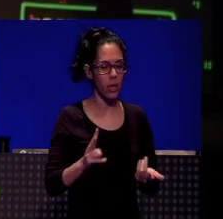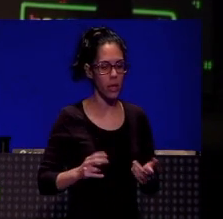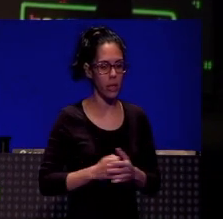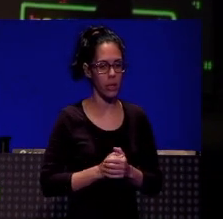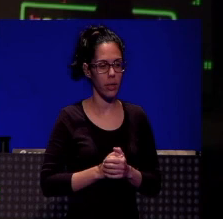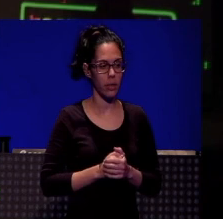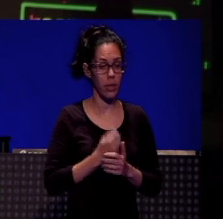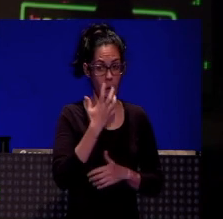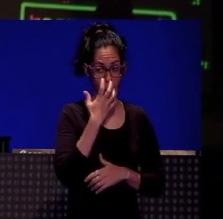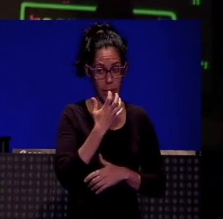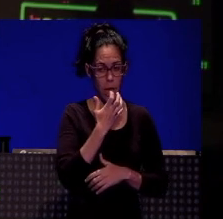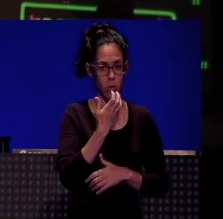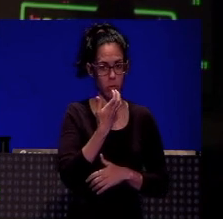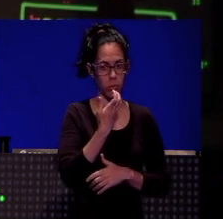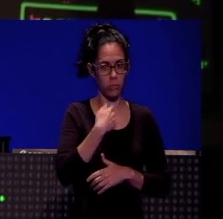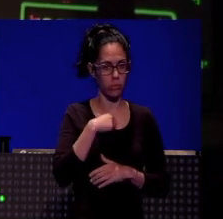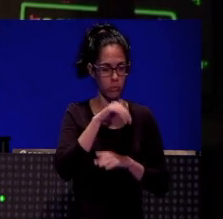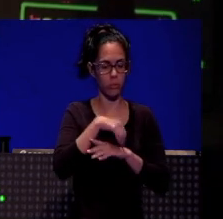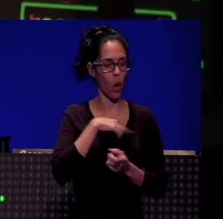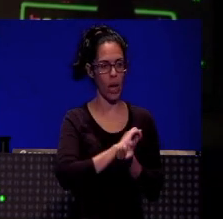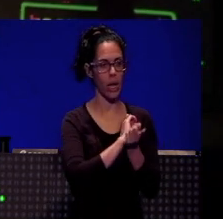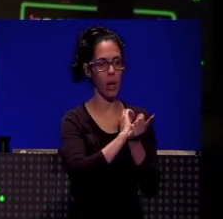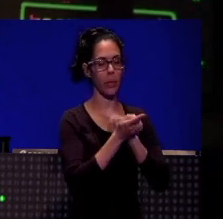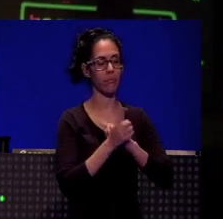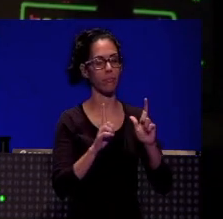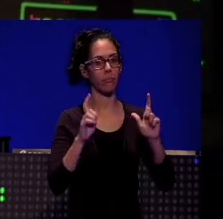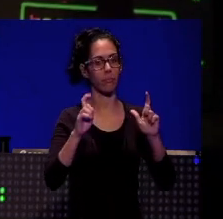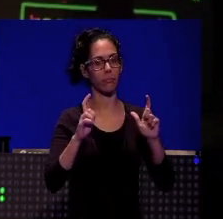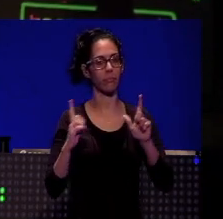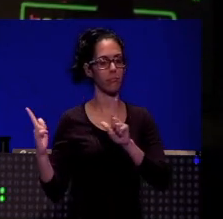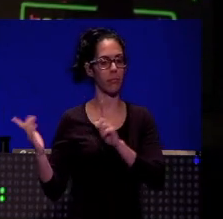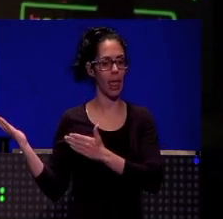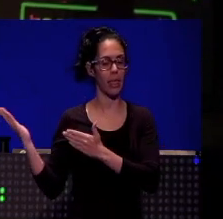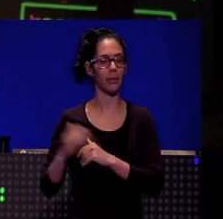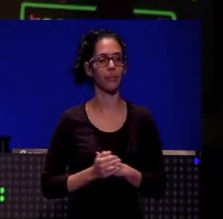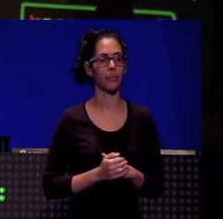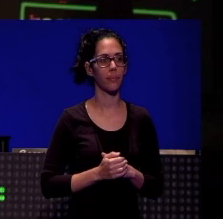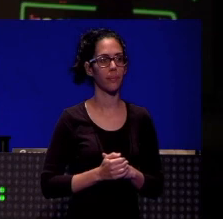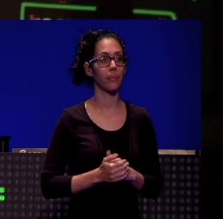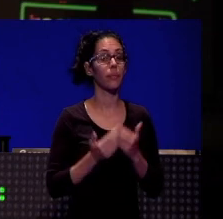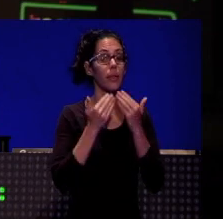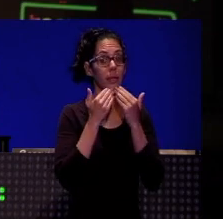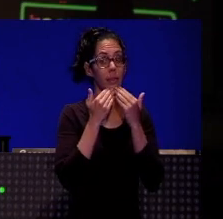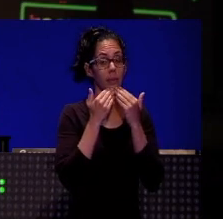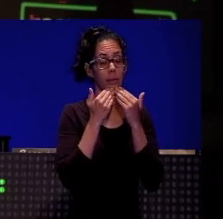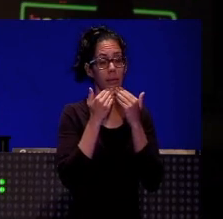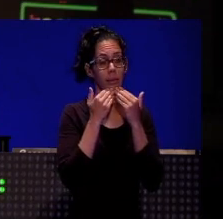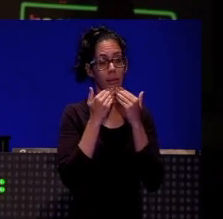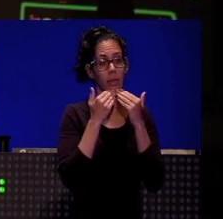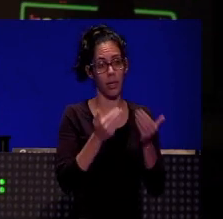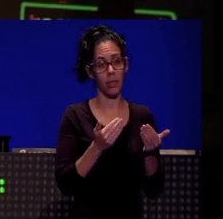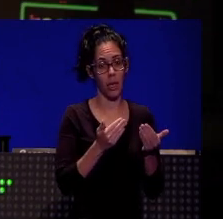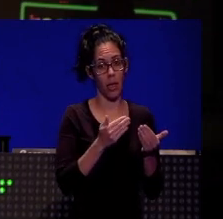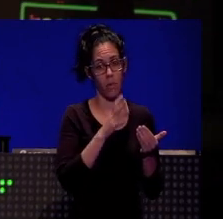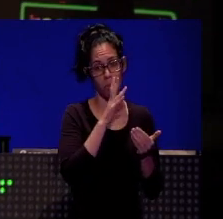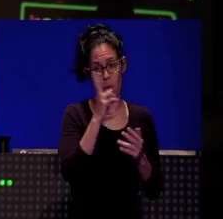en serio me queréis hundir voy a cambiarla aquí está bueno gracias por por